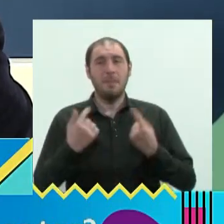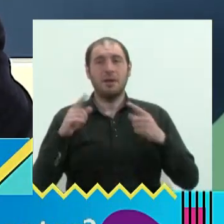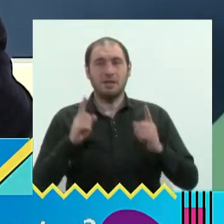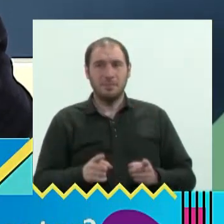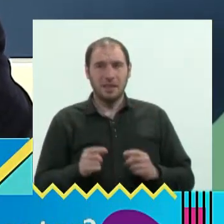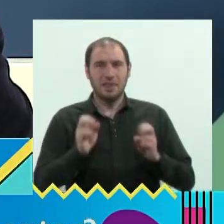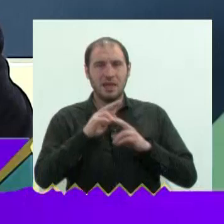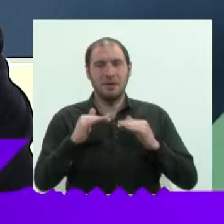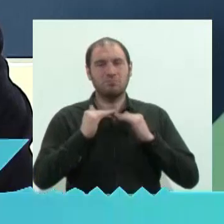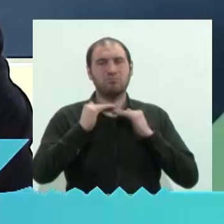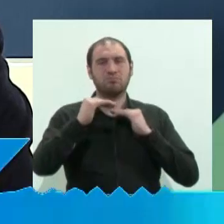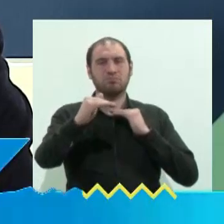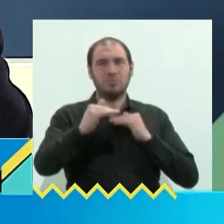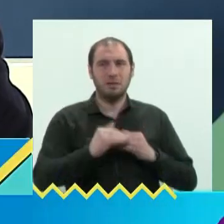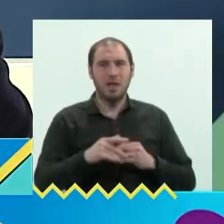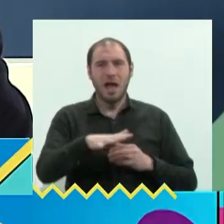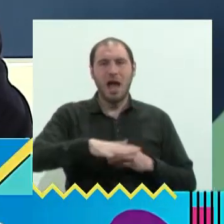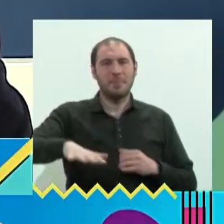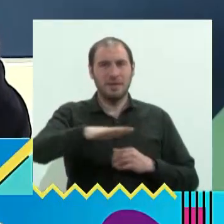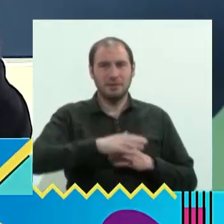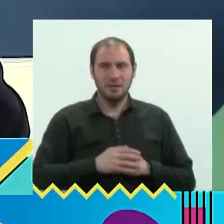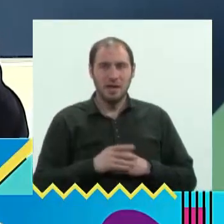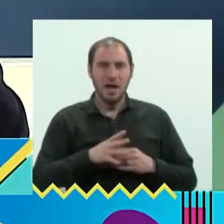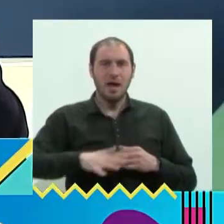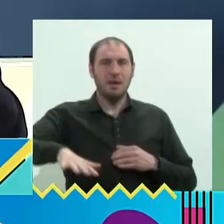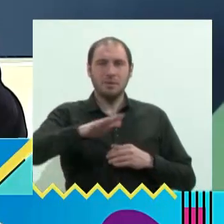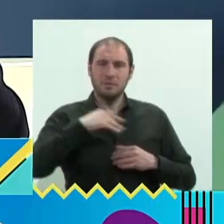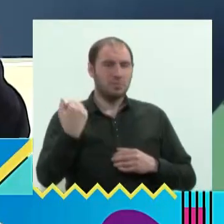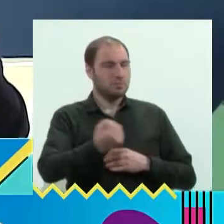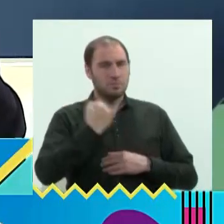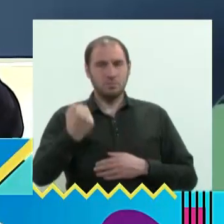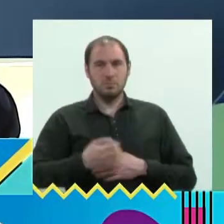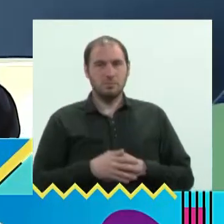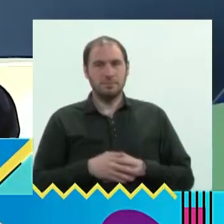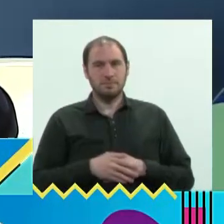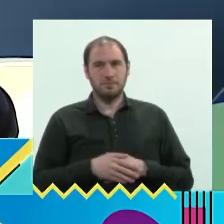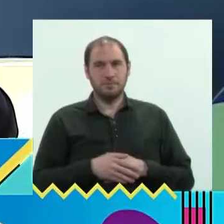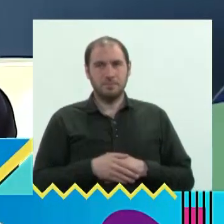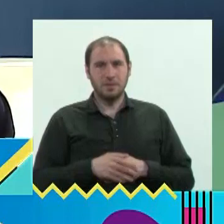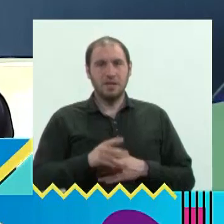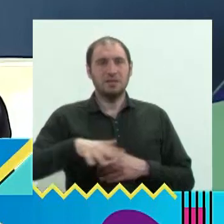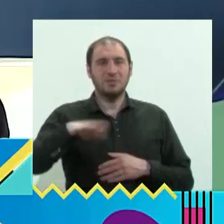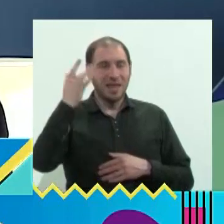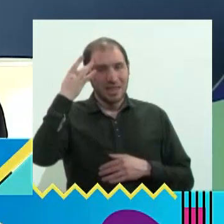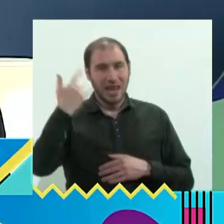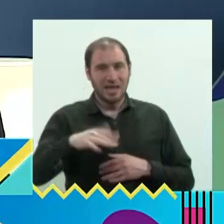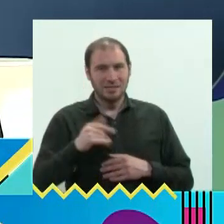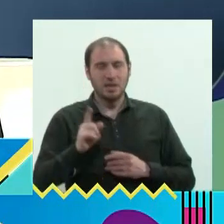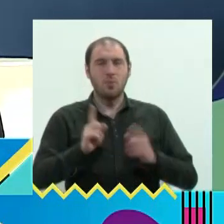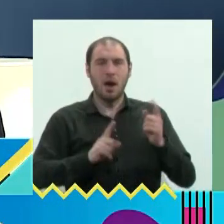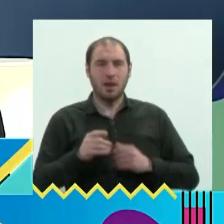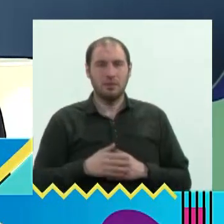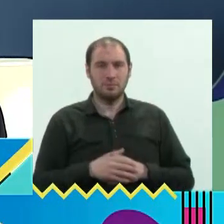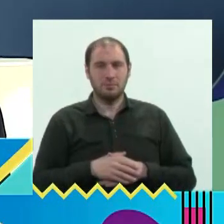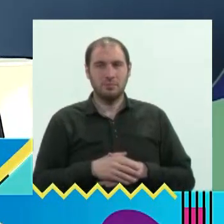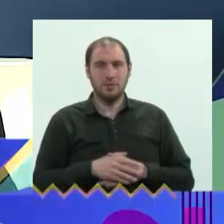el tema de la sostenibilidad, el tema del medio ambiente, ¿no? El tema del medio ambiente es clave, ¿no? Entonces, una ciudad inteligente es aquella que